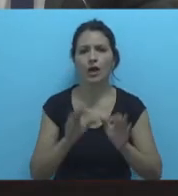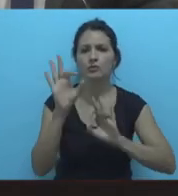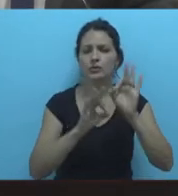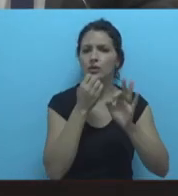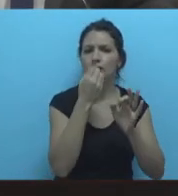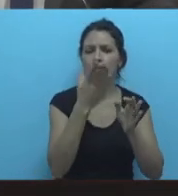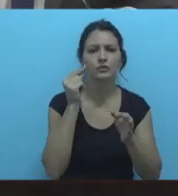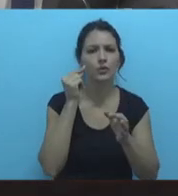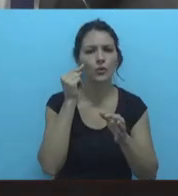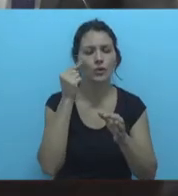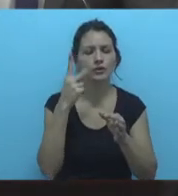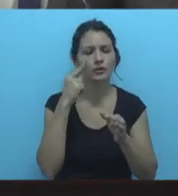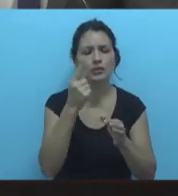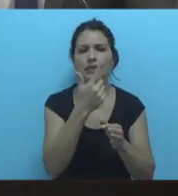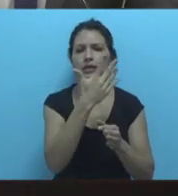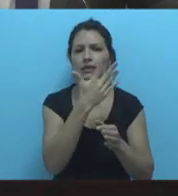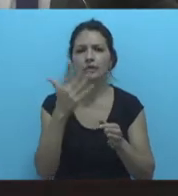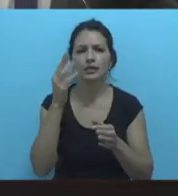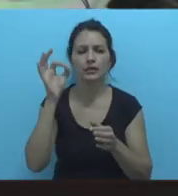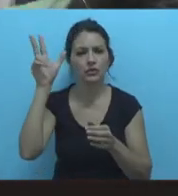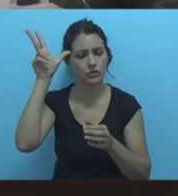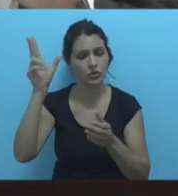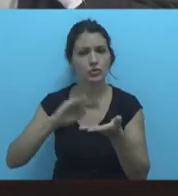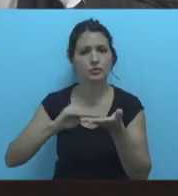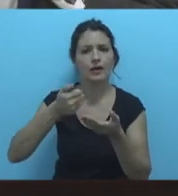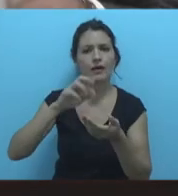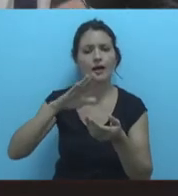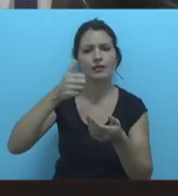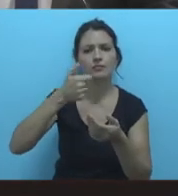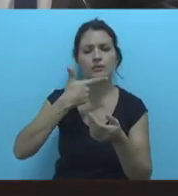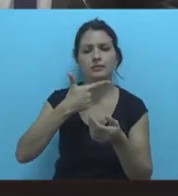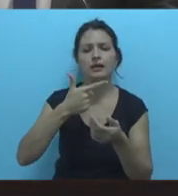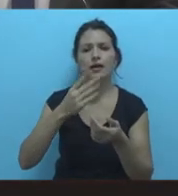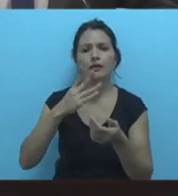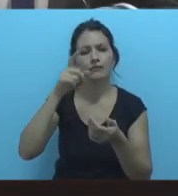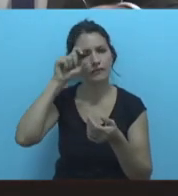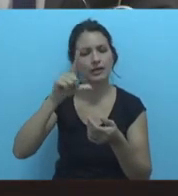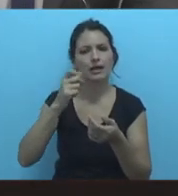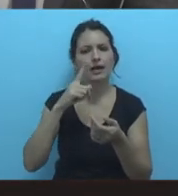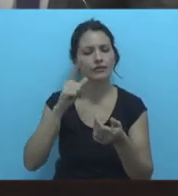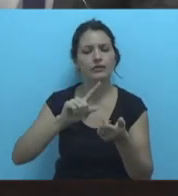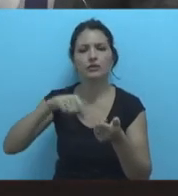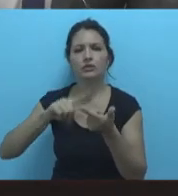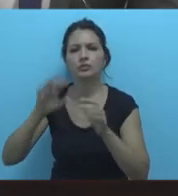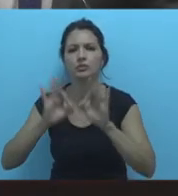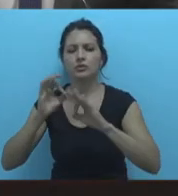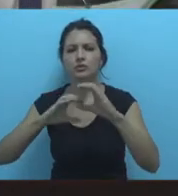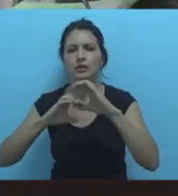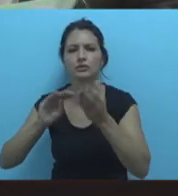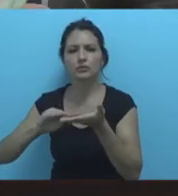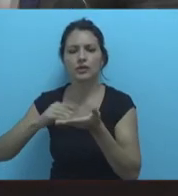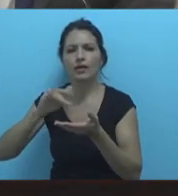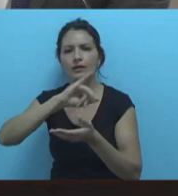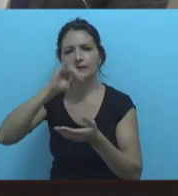Proyecto de declaración 42.508 de la diputada Armas Belavi. Proyecto de comunicación